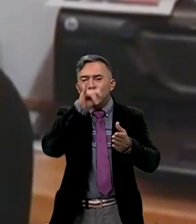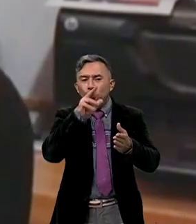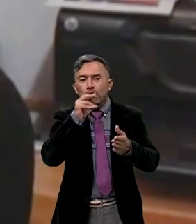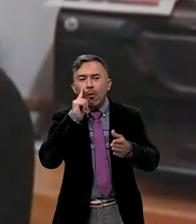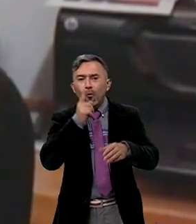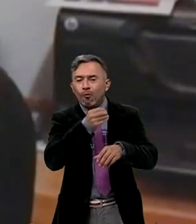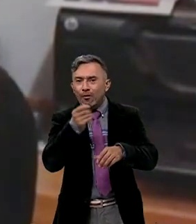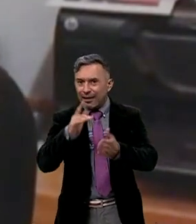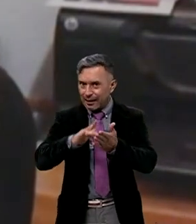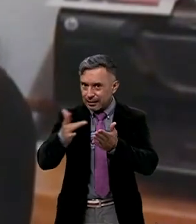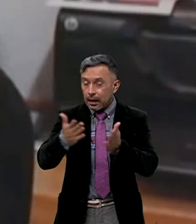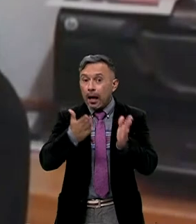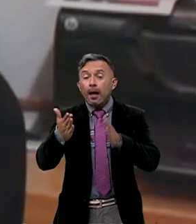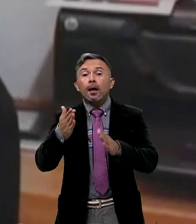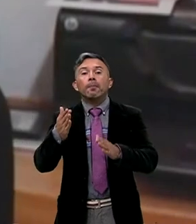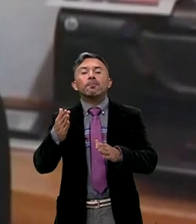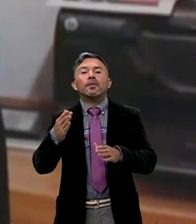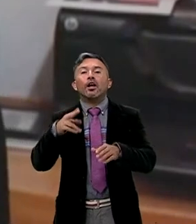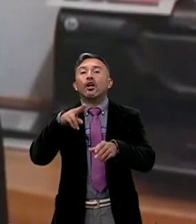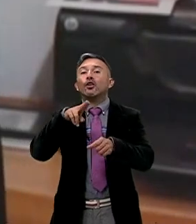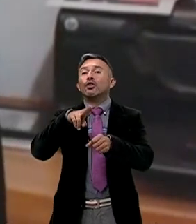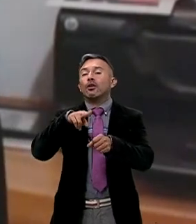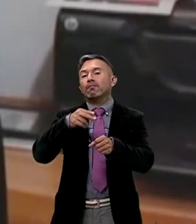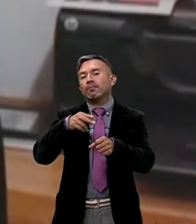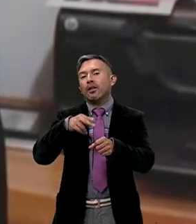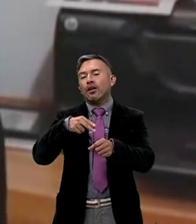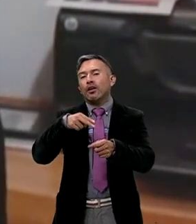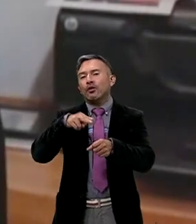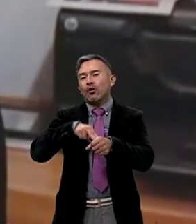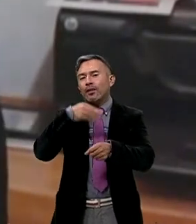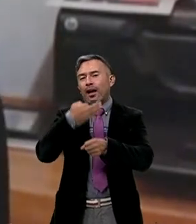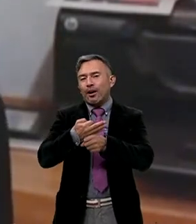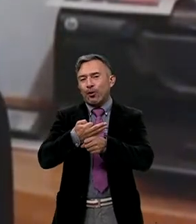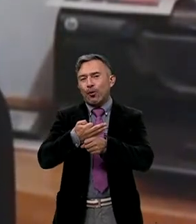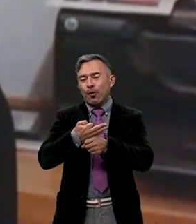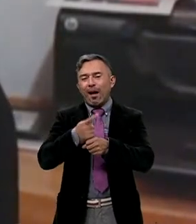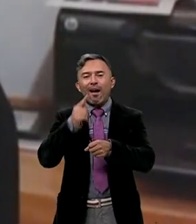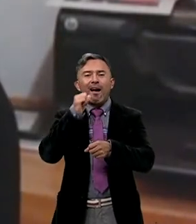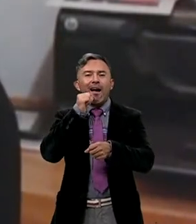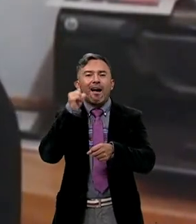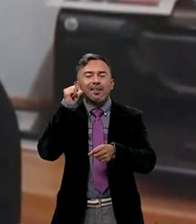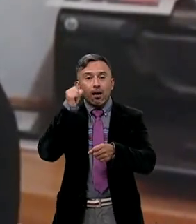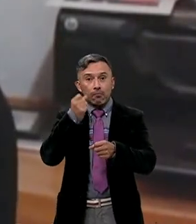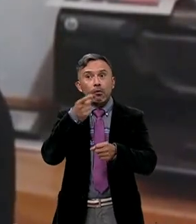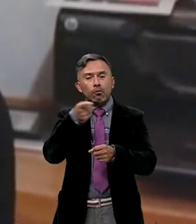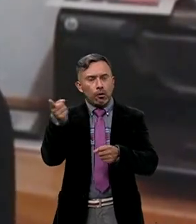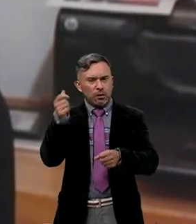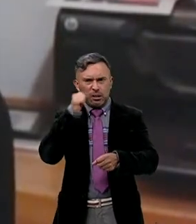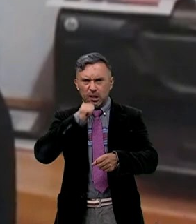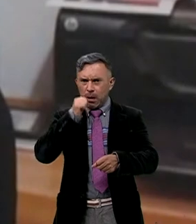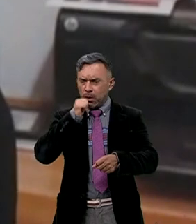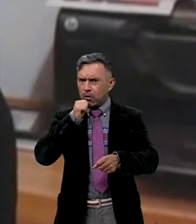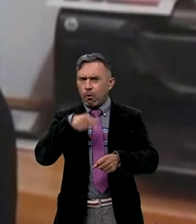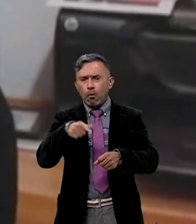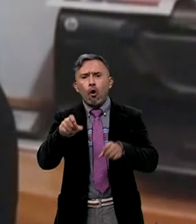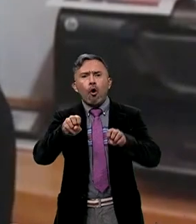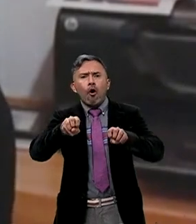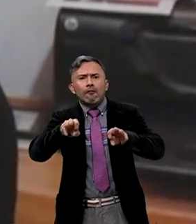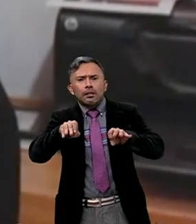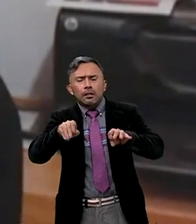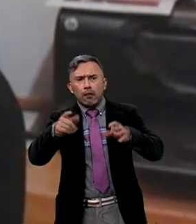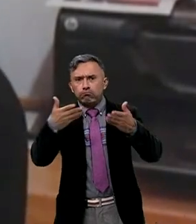a las personas notar las públicas que también que el día de ayer estuvieron todo el tiempo al pendiente en sus oficinas